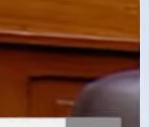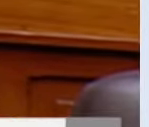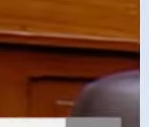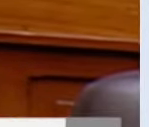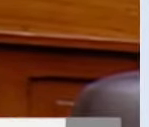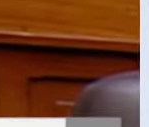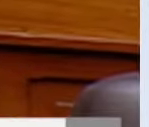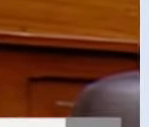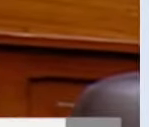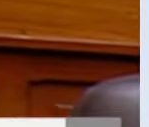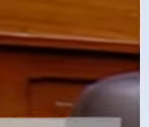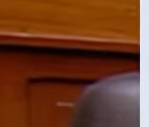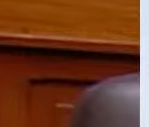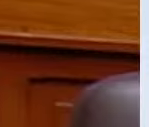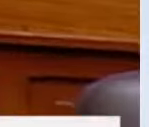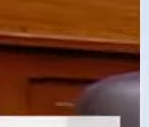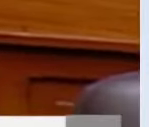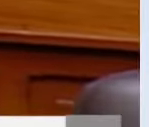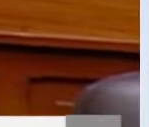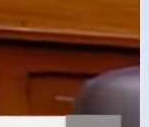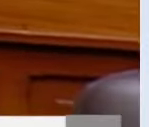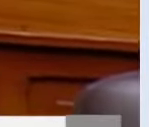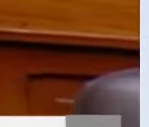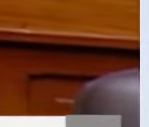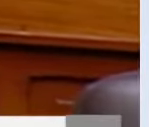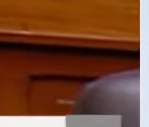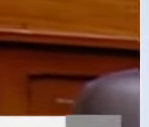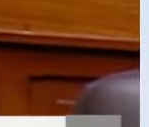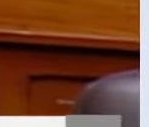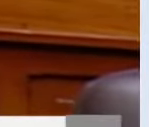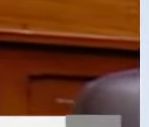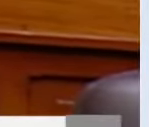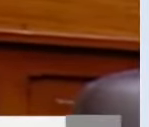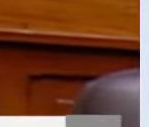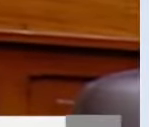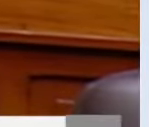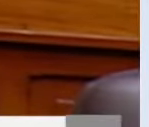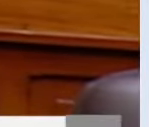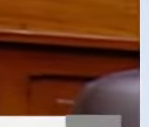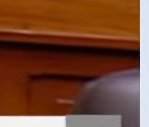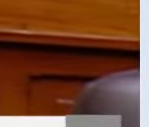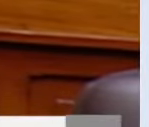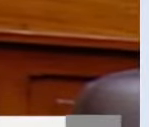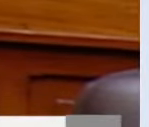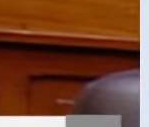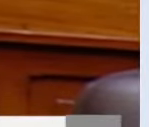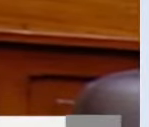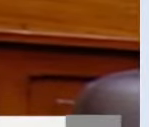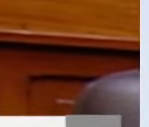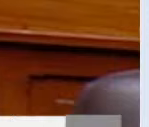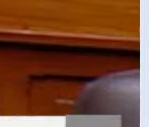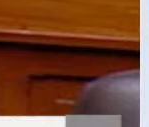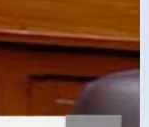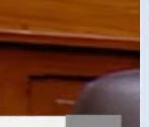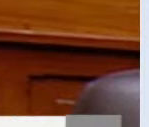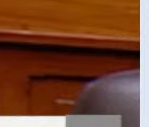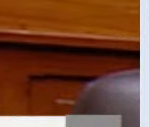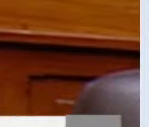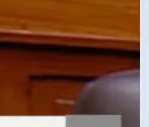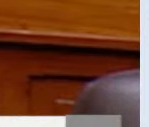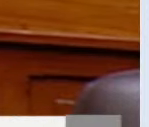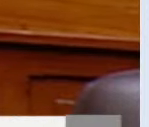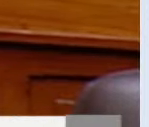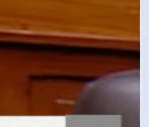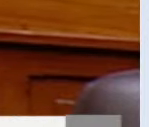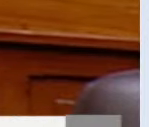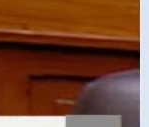de los Rolex y tanta joya de nuestra señora presidente. Y también señalar que seguramente ya no vamos